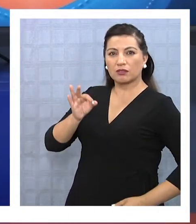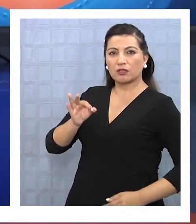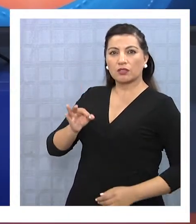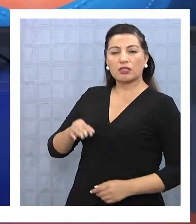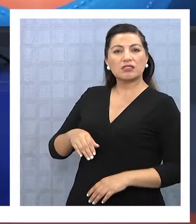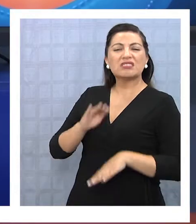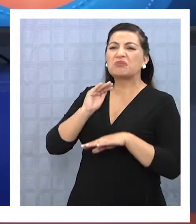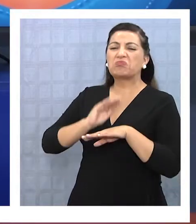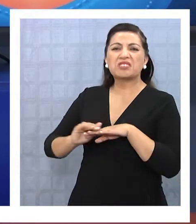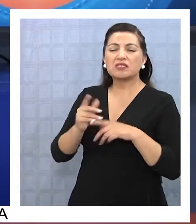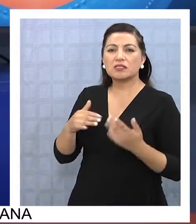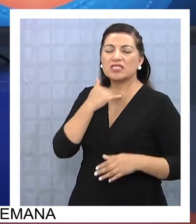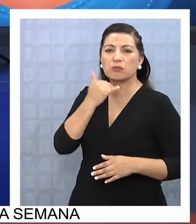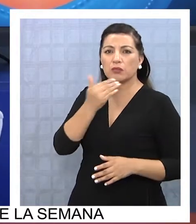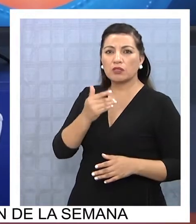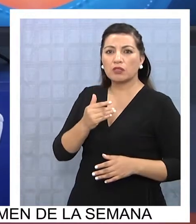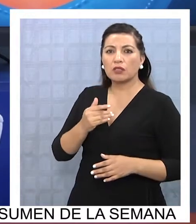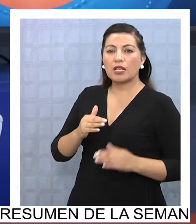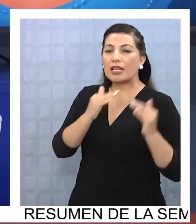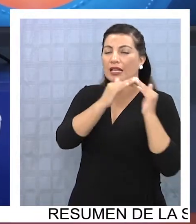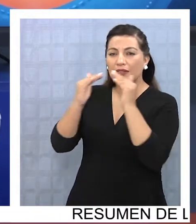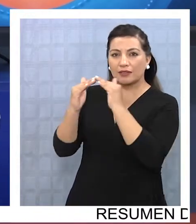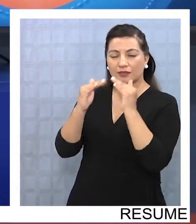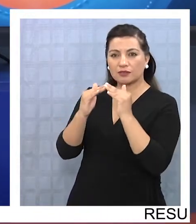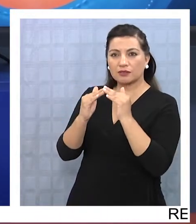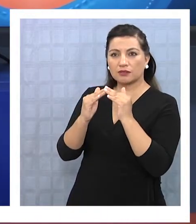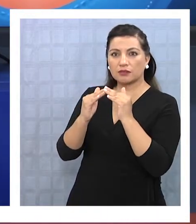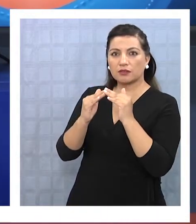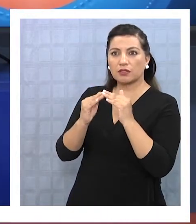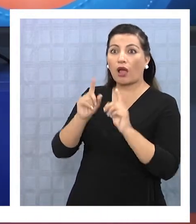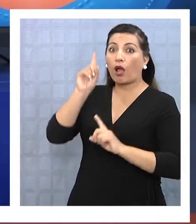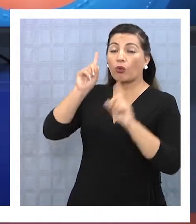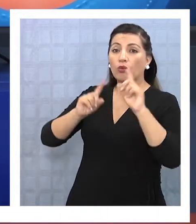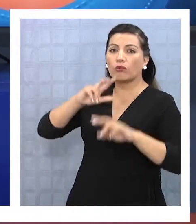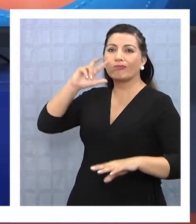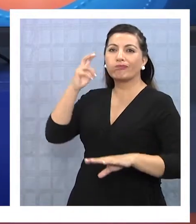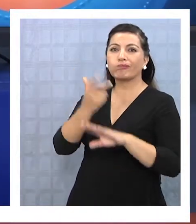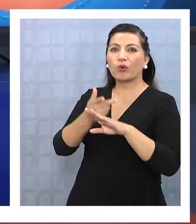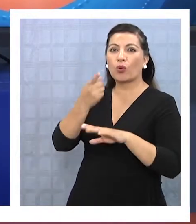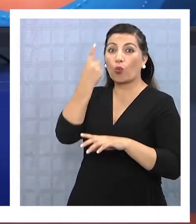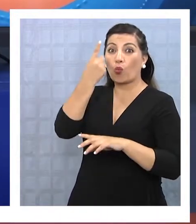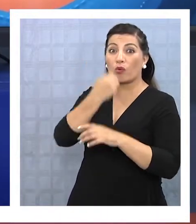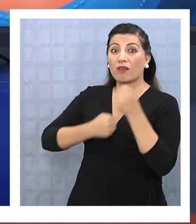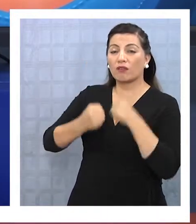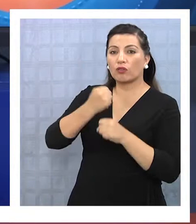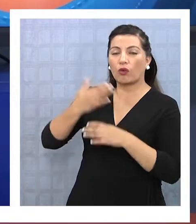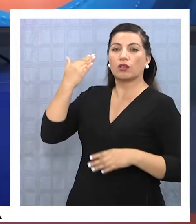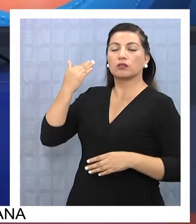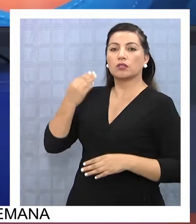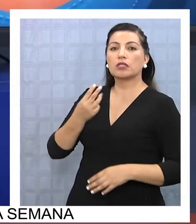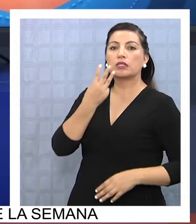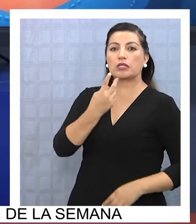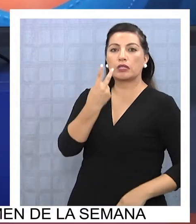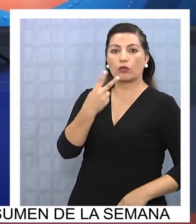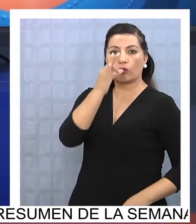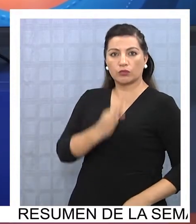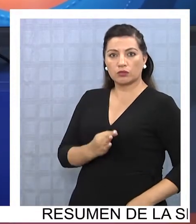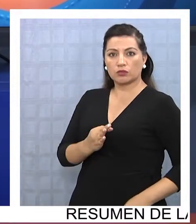simple, ¿qué porcentaje de los hogares fue víctima de un delito el año anterior? Era de